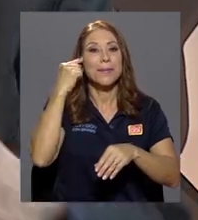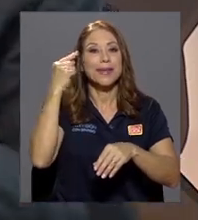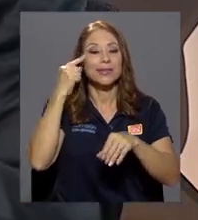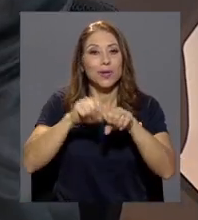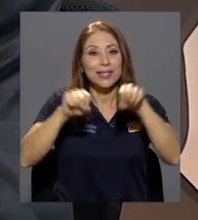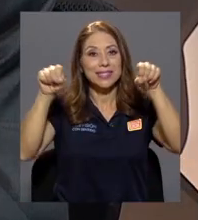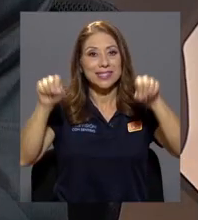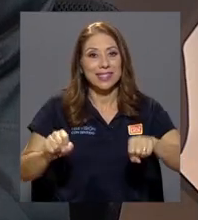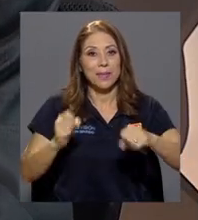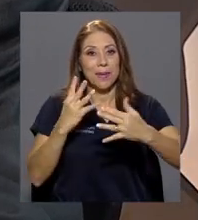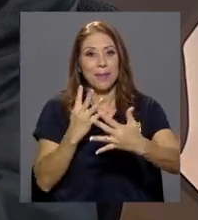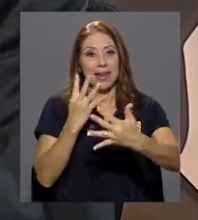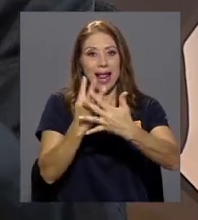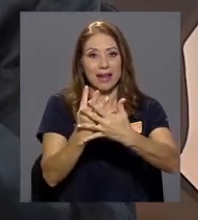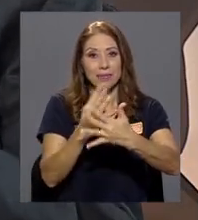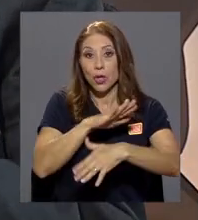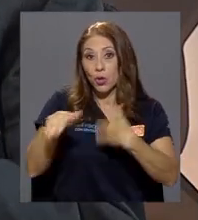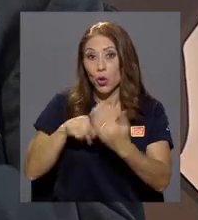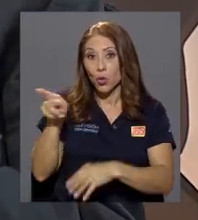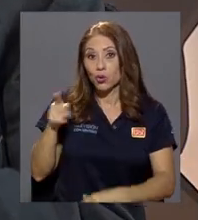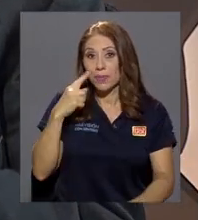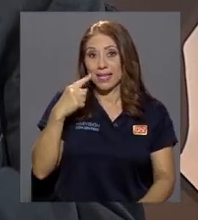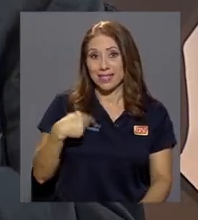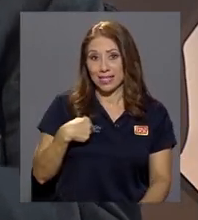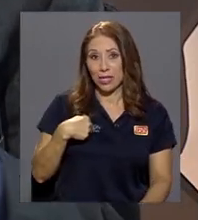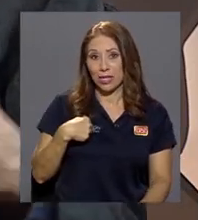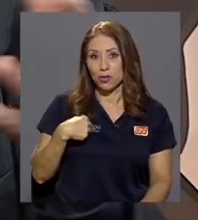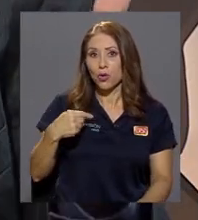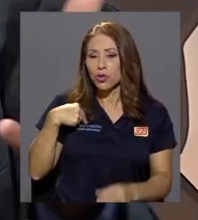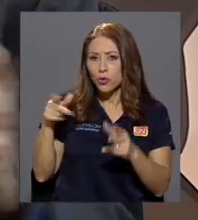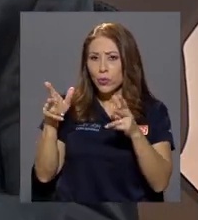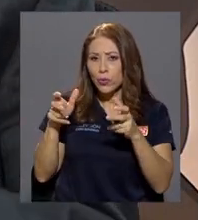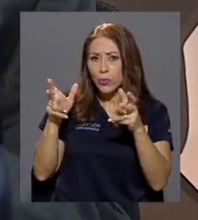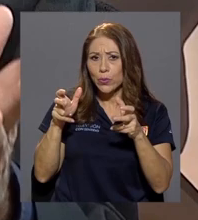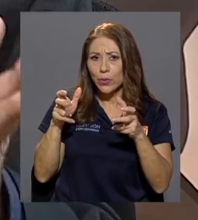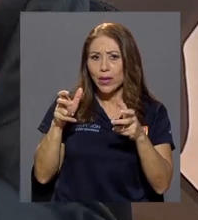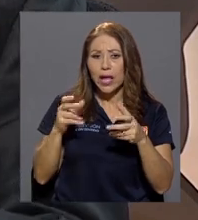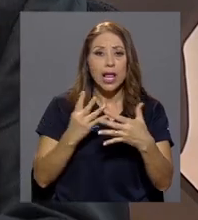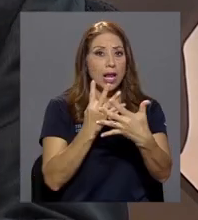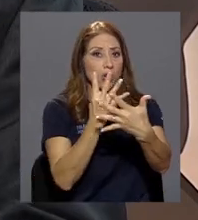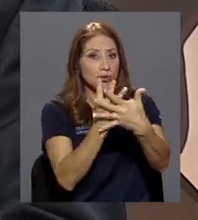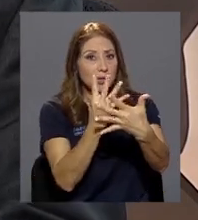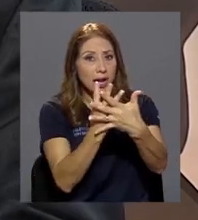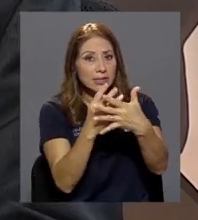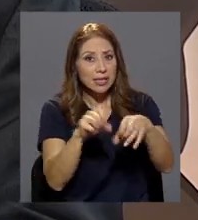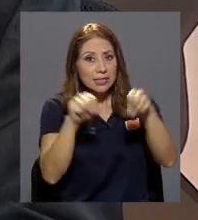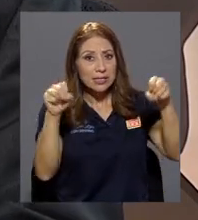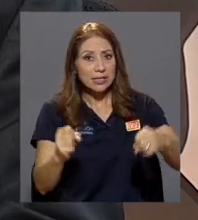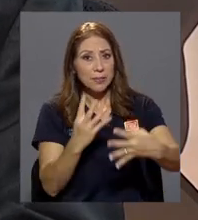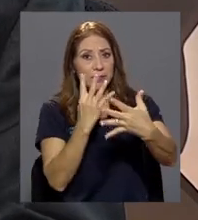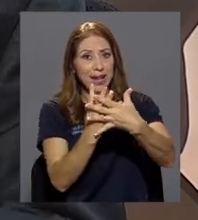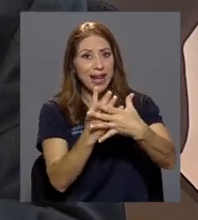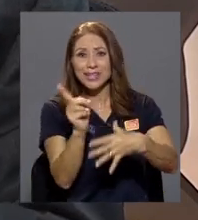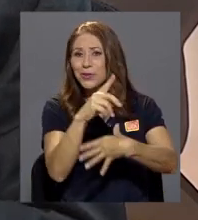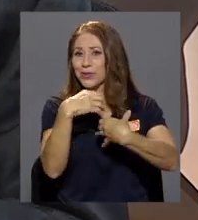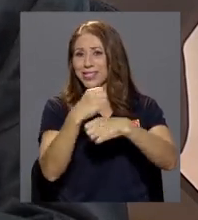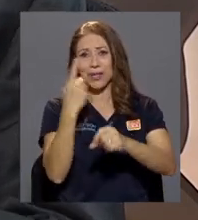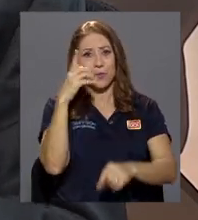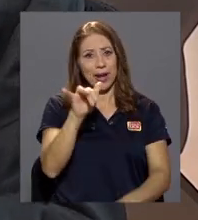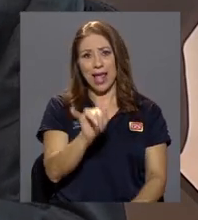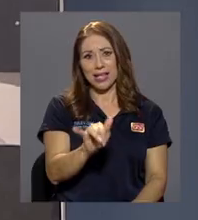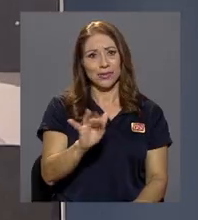para todo lo que usted me está mencionando y yo recojo no sé no se hicieron para eso los sistemas penales es decir